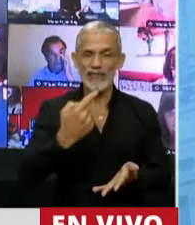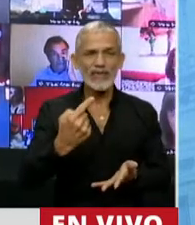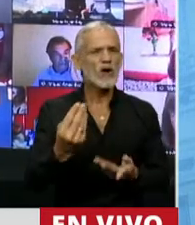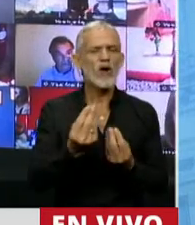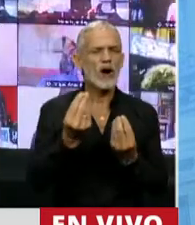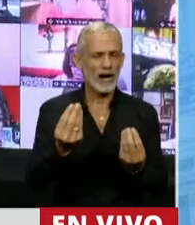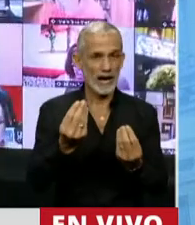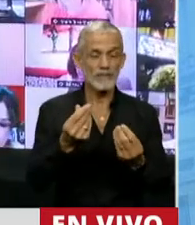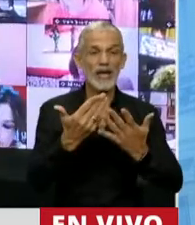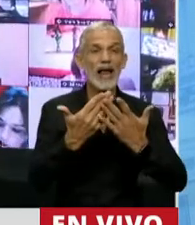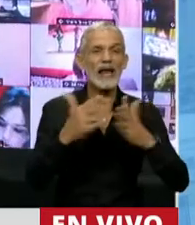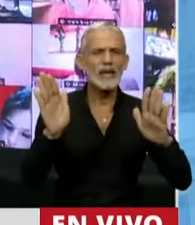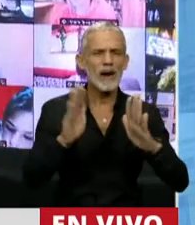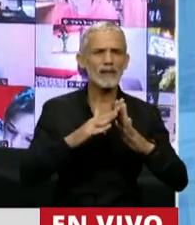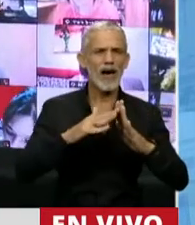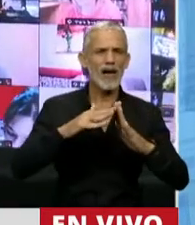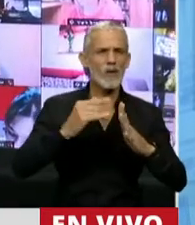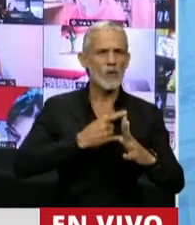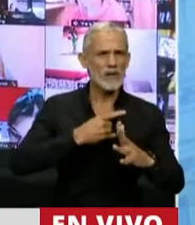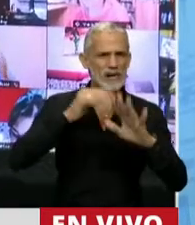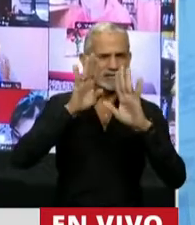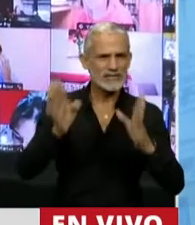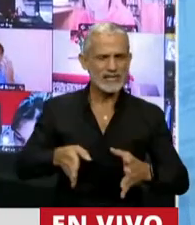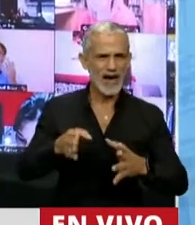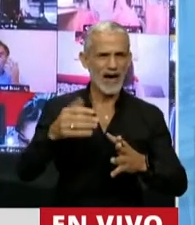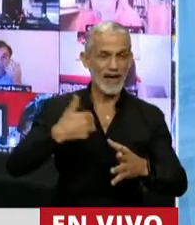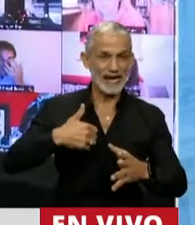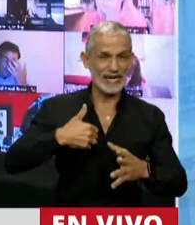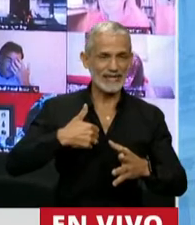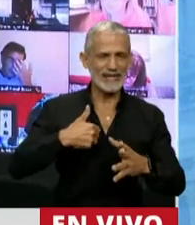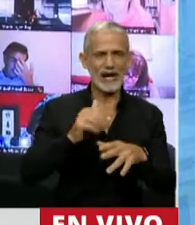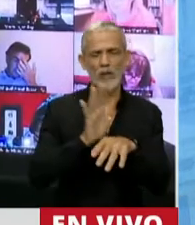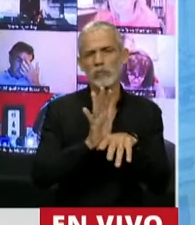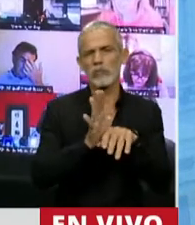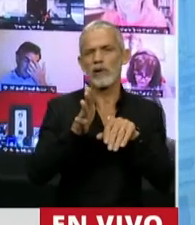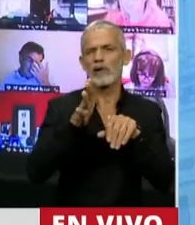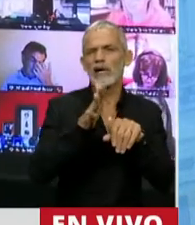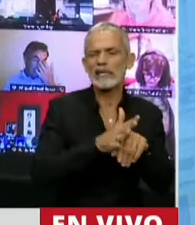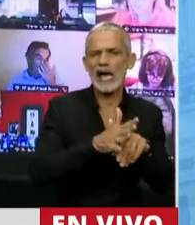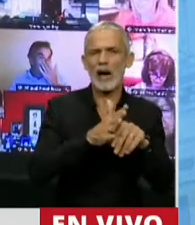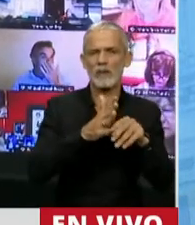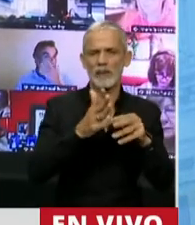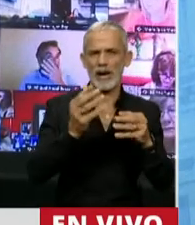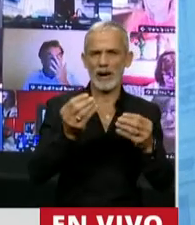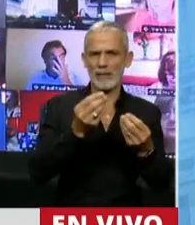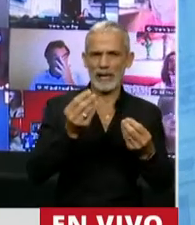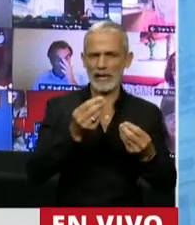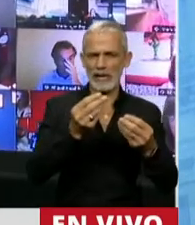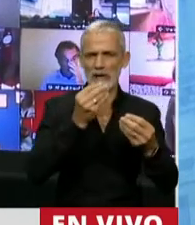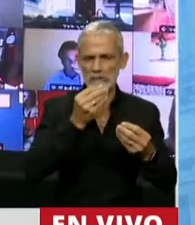que la libertad de cátedra en la Universidad Argentina es una pantalla para llevar adelante